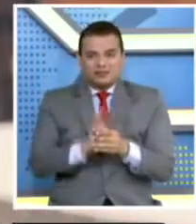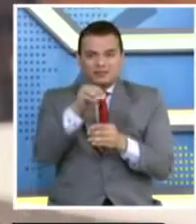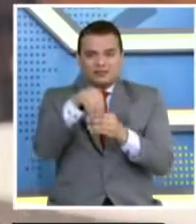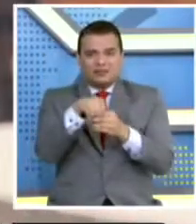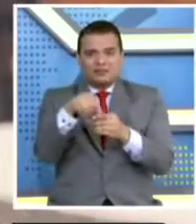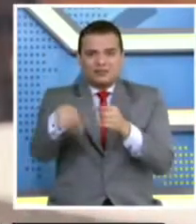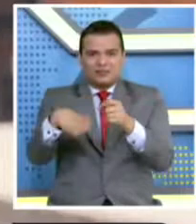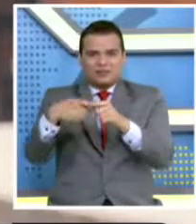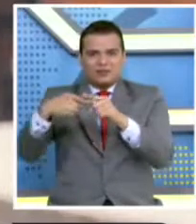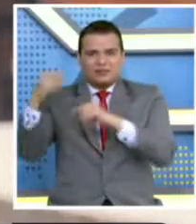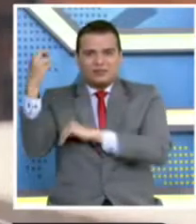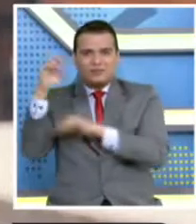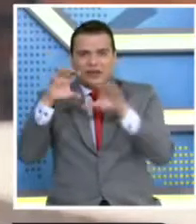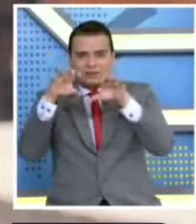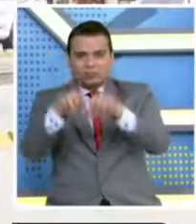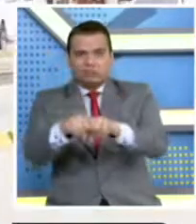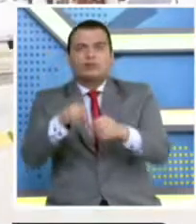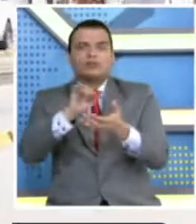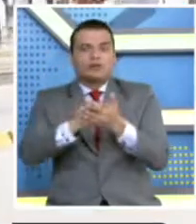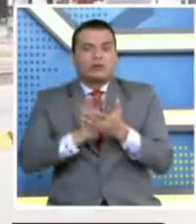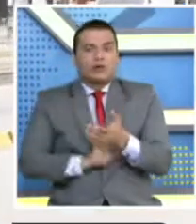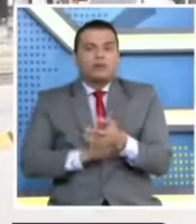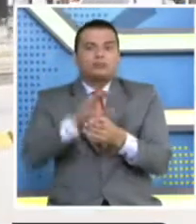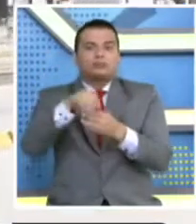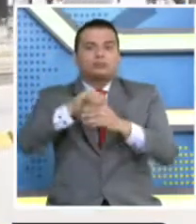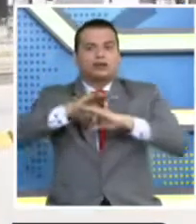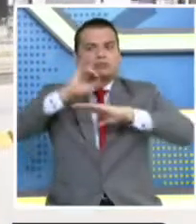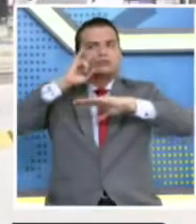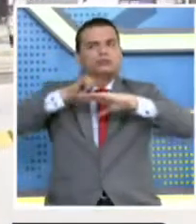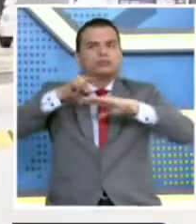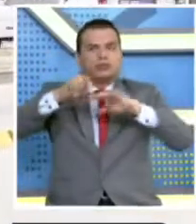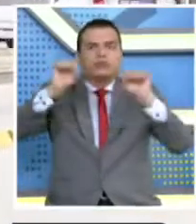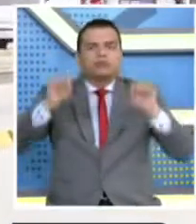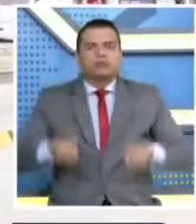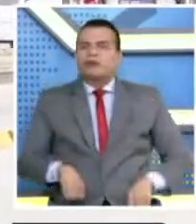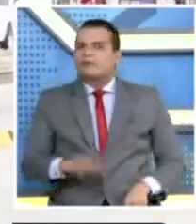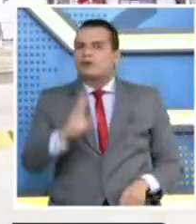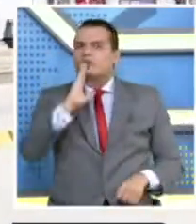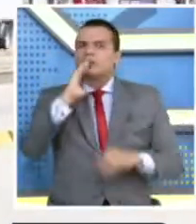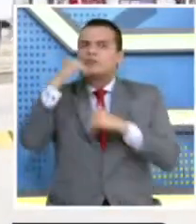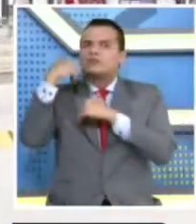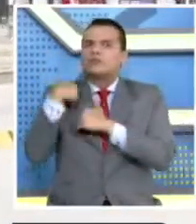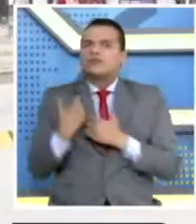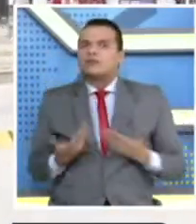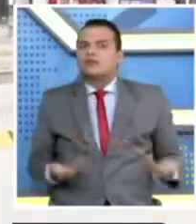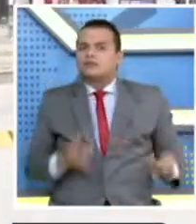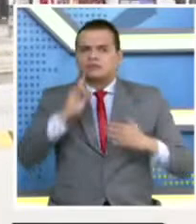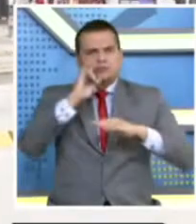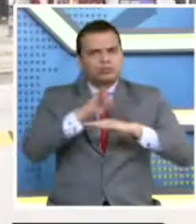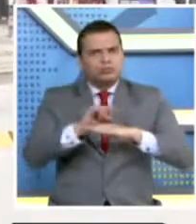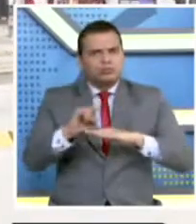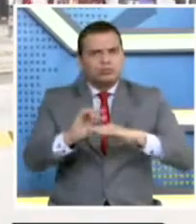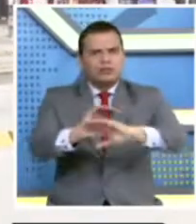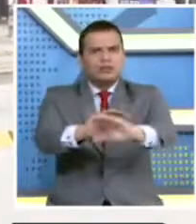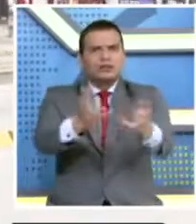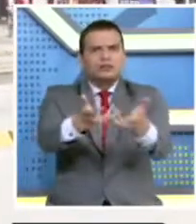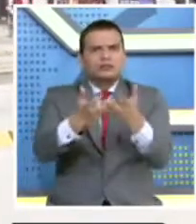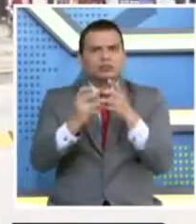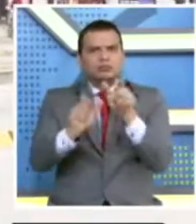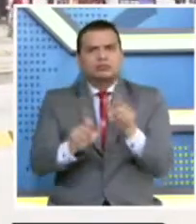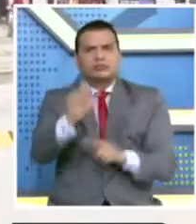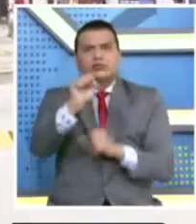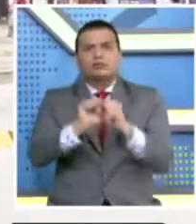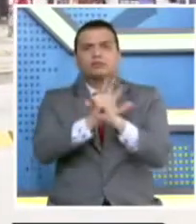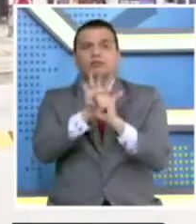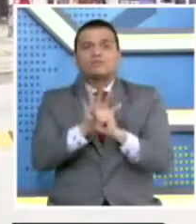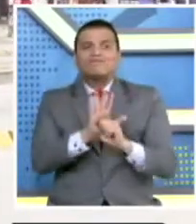cerco con los funcionarios del INPEC. A esta hora no se sabe finalmente a quién le corresponde la responsabilidad de aislar a estos pacientes,